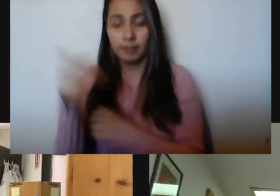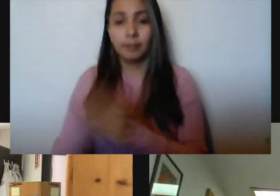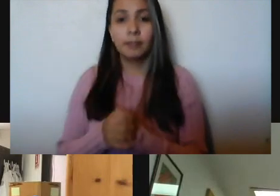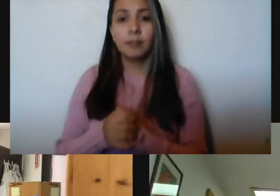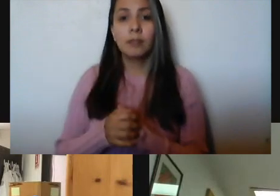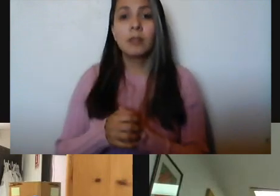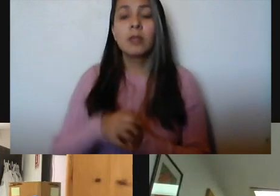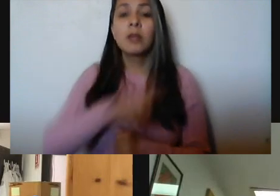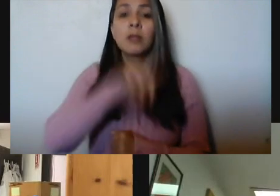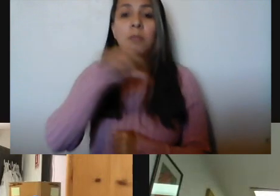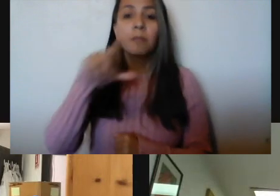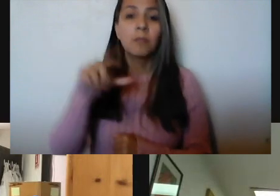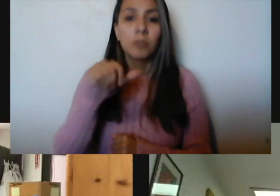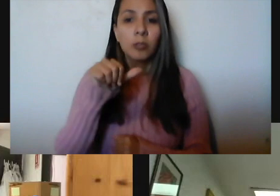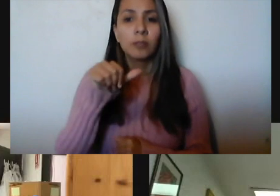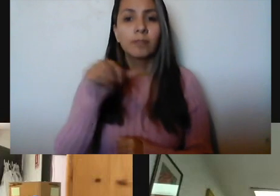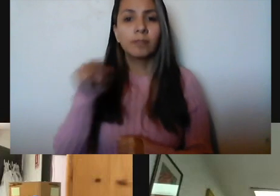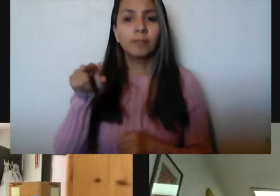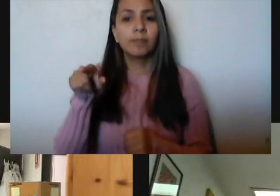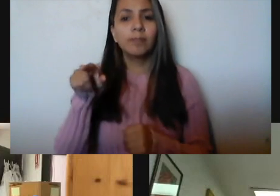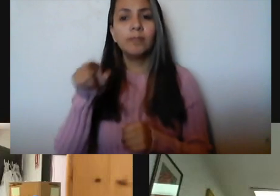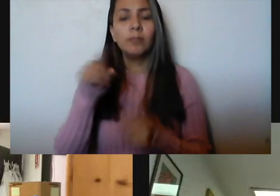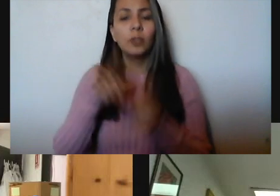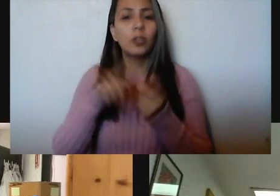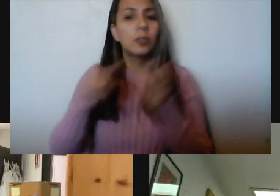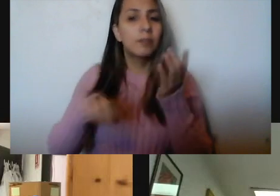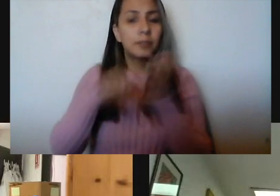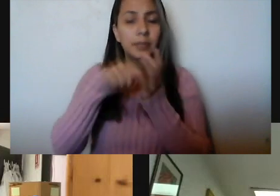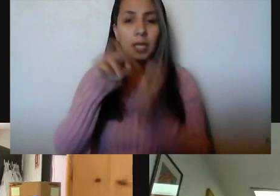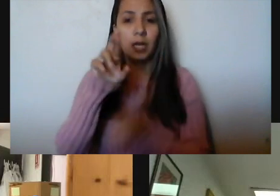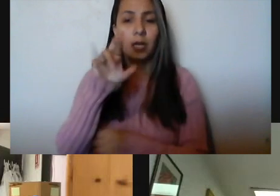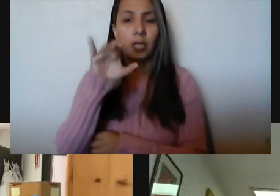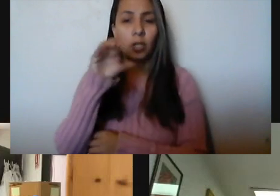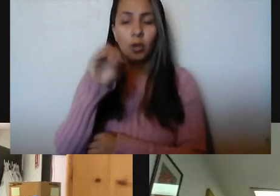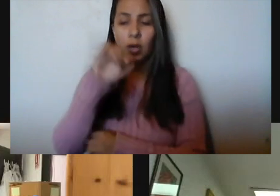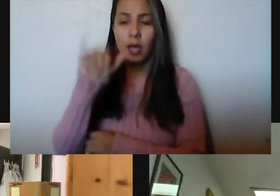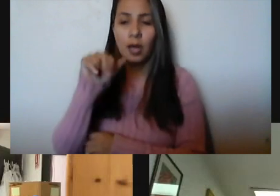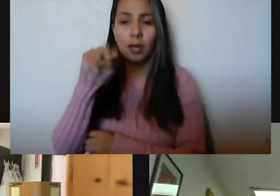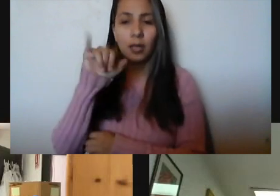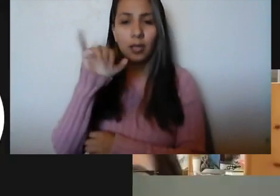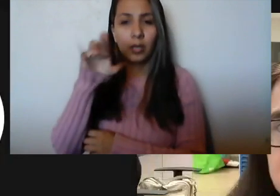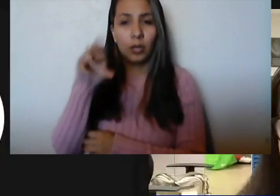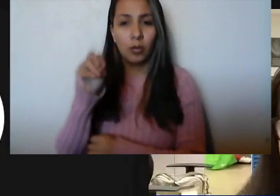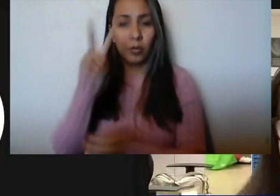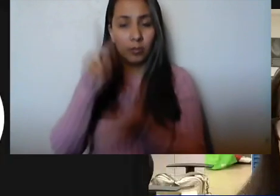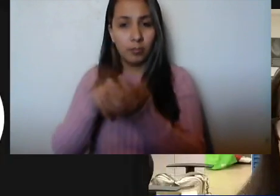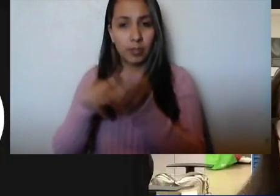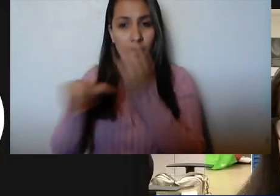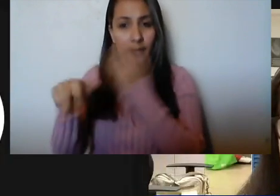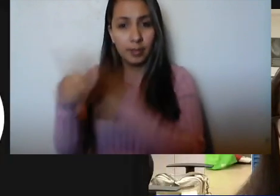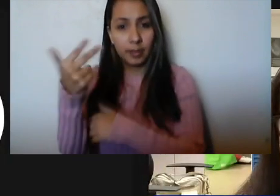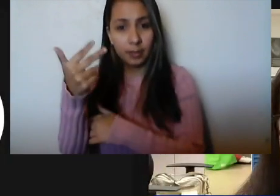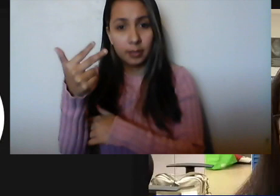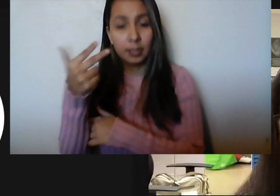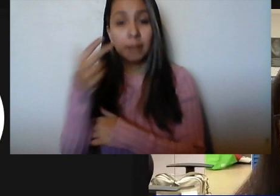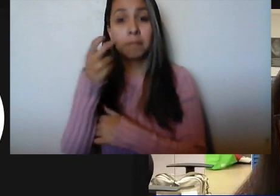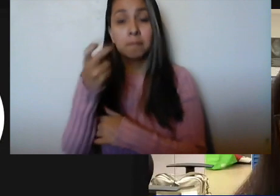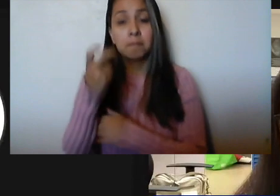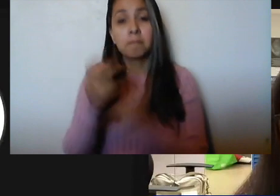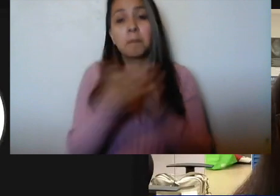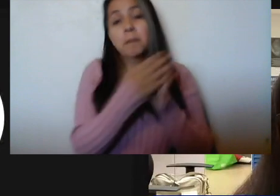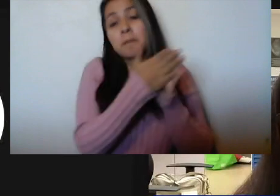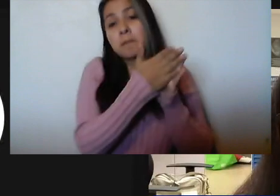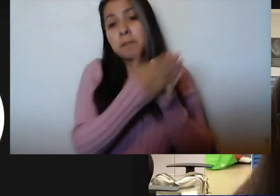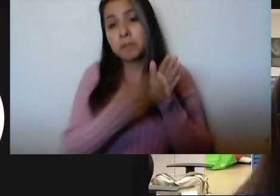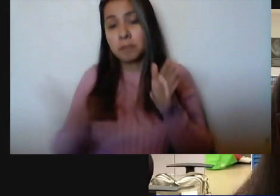el Centro Brasileiro de Pesquisas Físicas en Río de Janeiro, en Brasil, en 2013. Y desde el